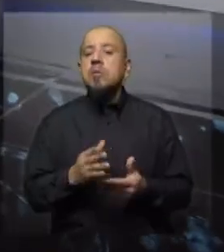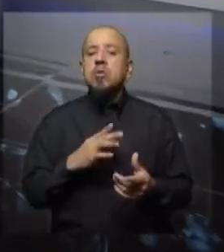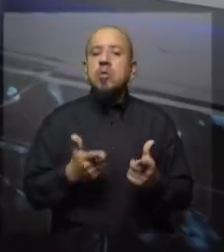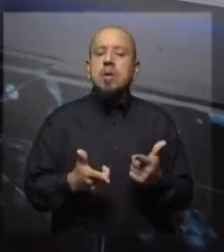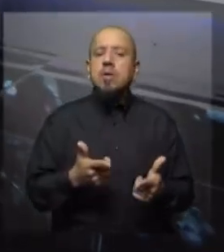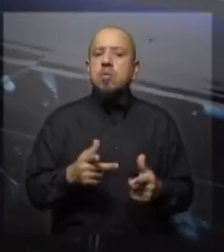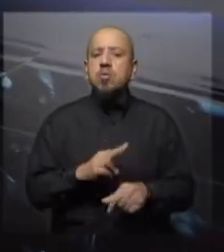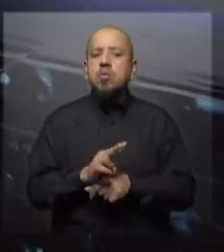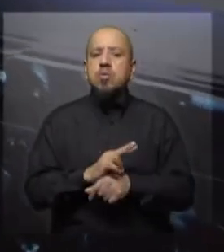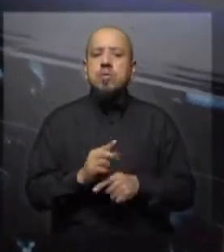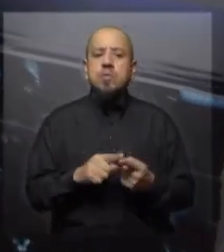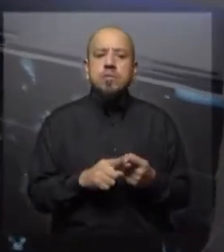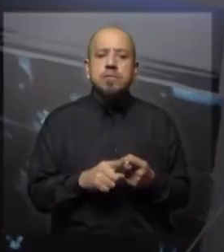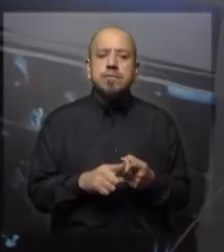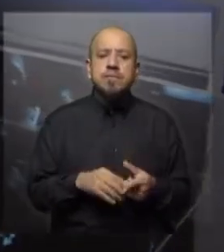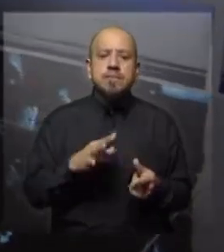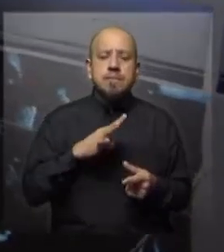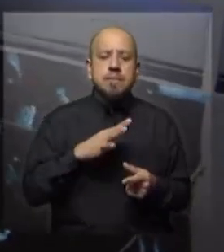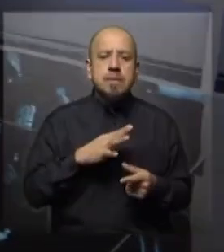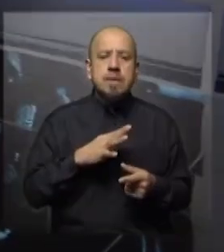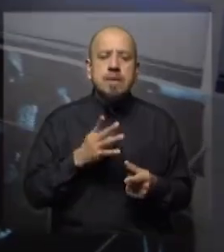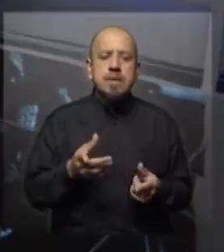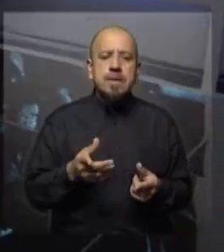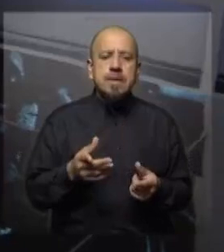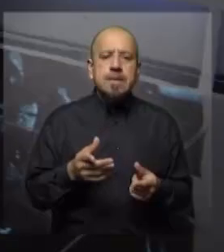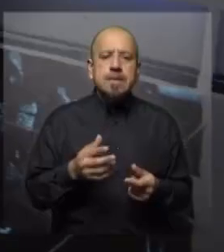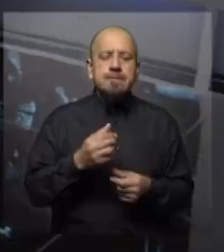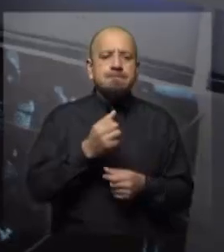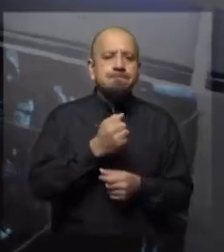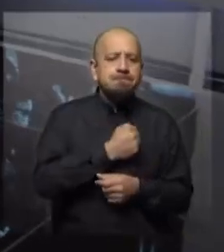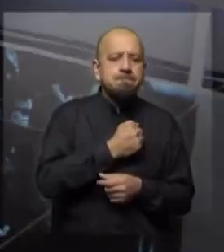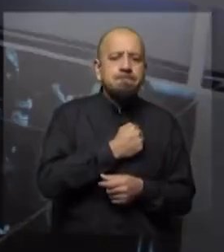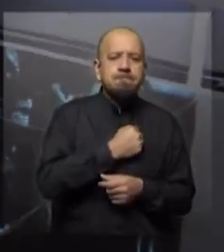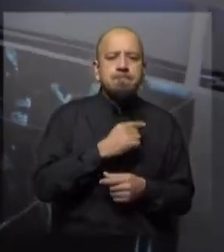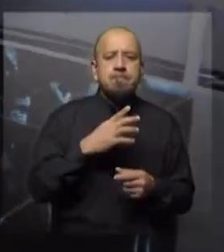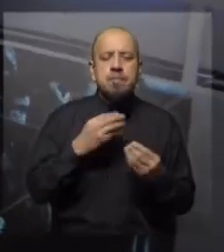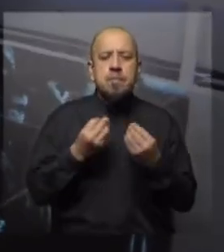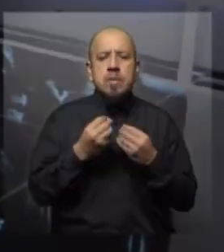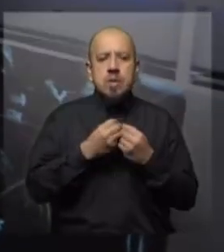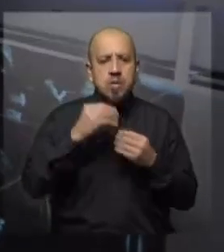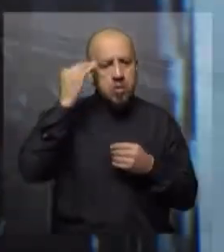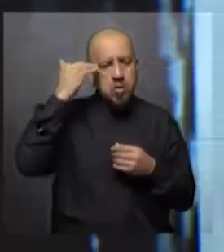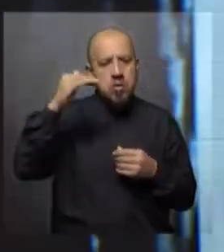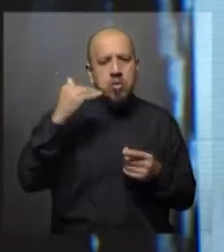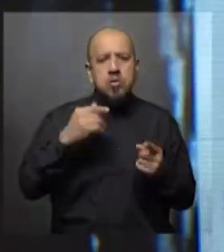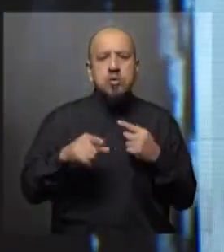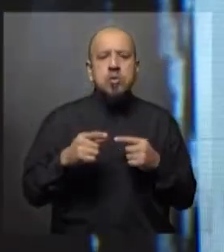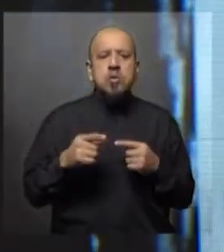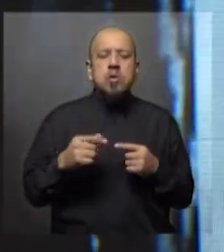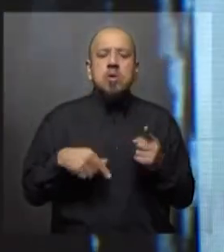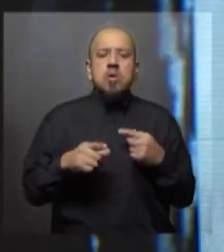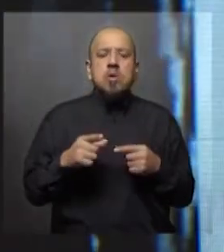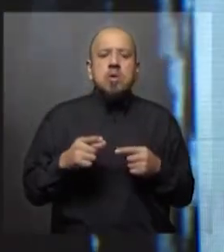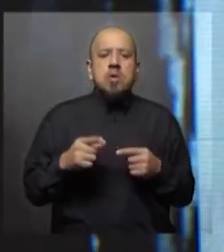yo creo que yo creo que hay hay miedo muchísimos docentes han reaccionado frente a esto y han intentado